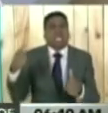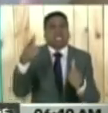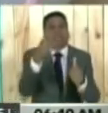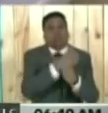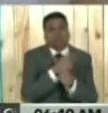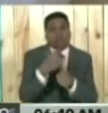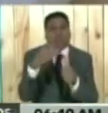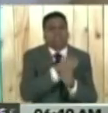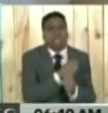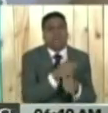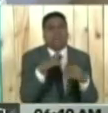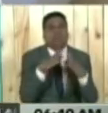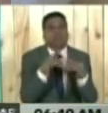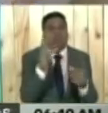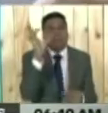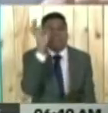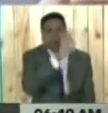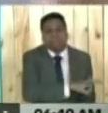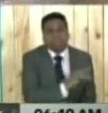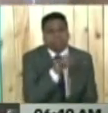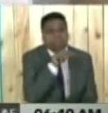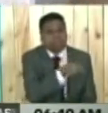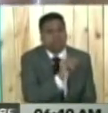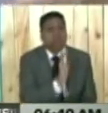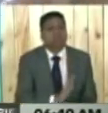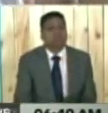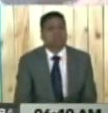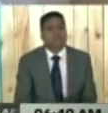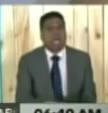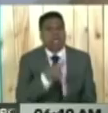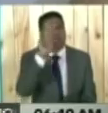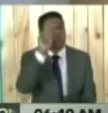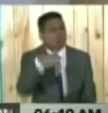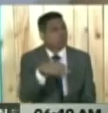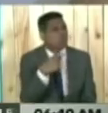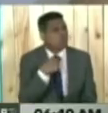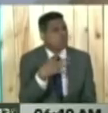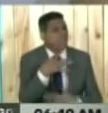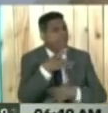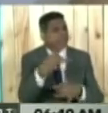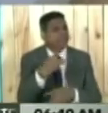un irrespeto, ellos no les interesa un referéndum, nunca pensaron, pero si